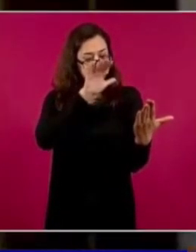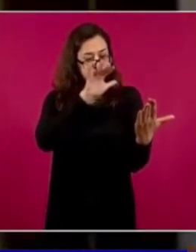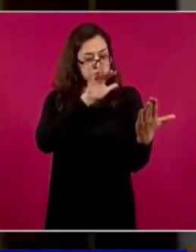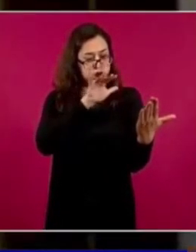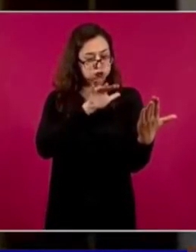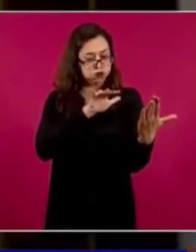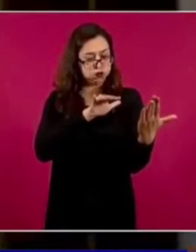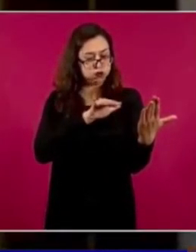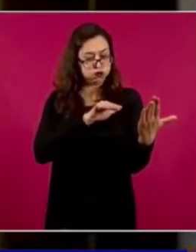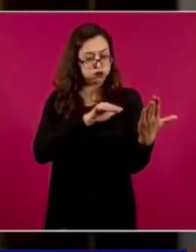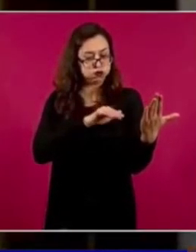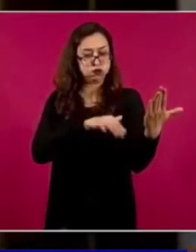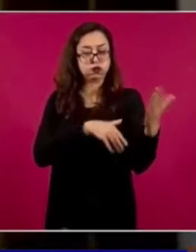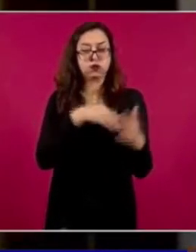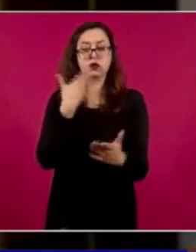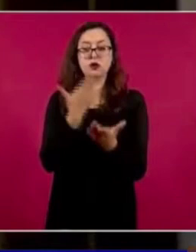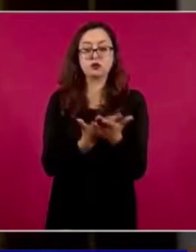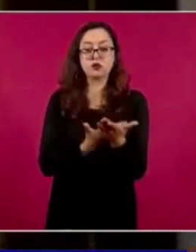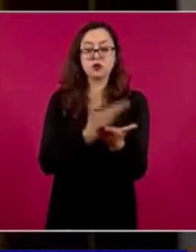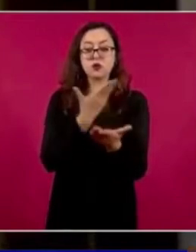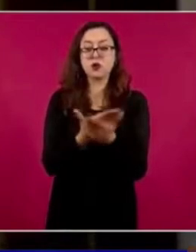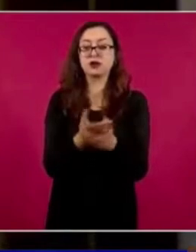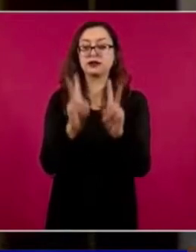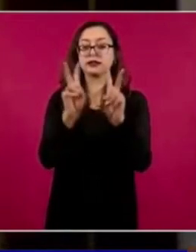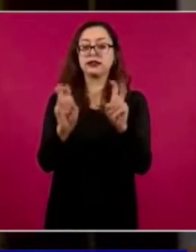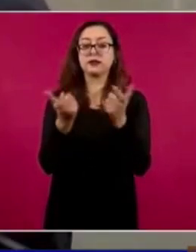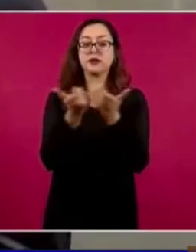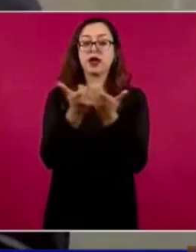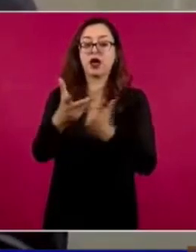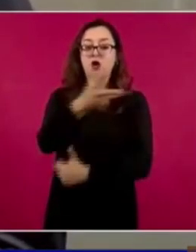amplia y detallada propuesta económica y social,